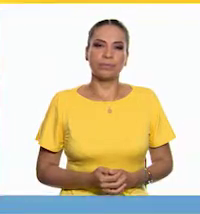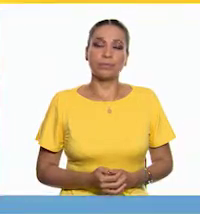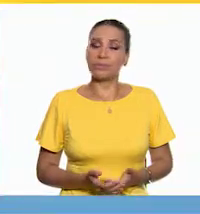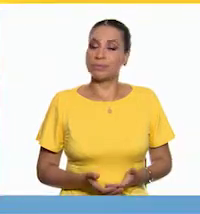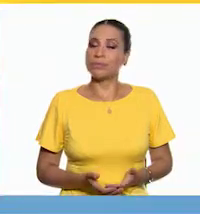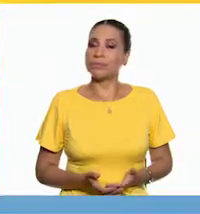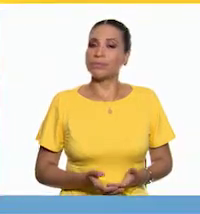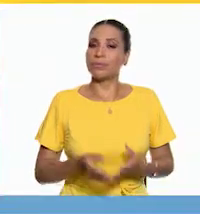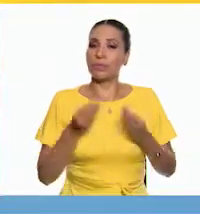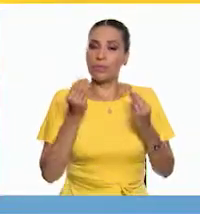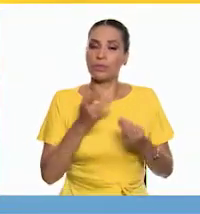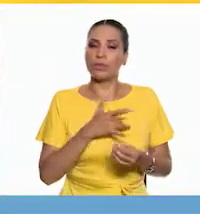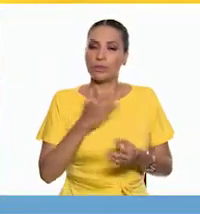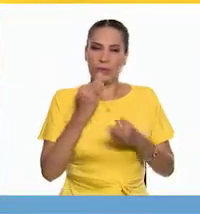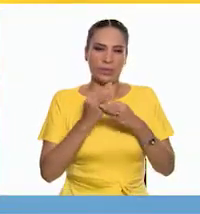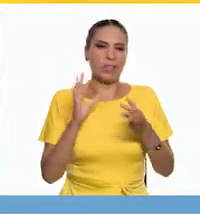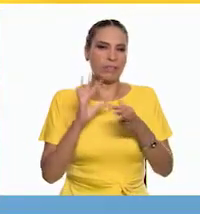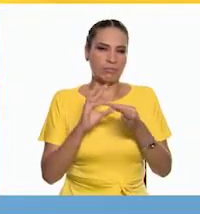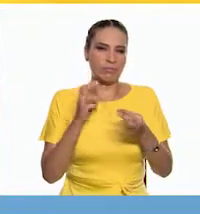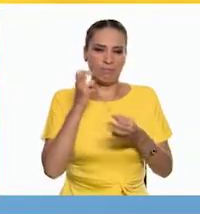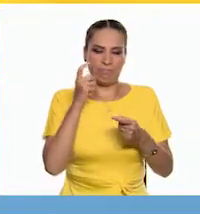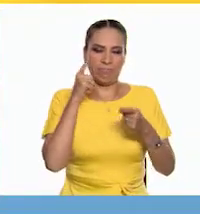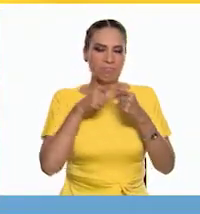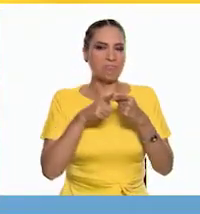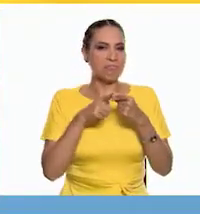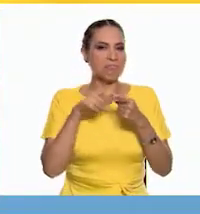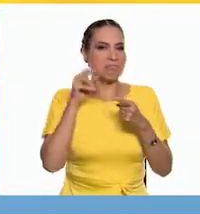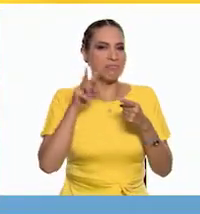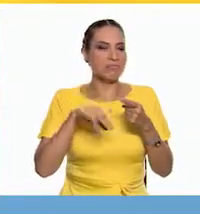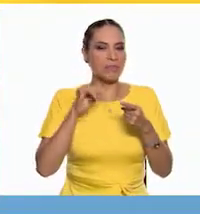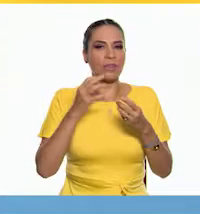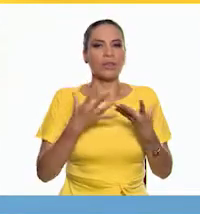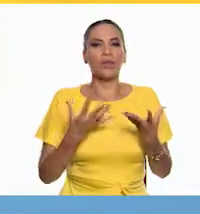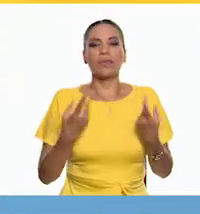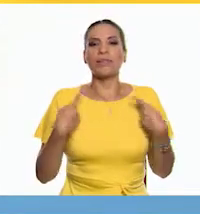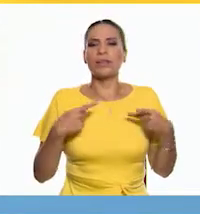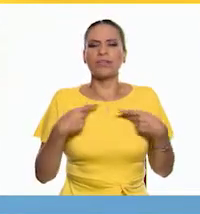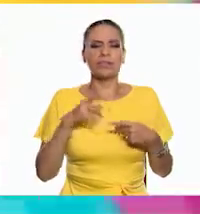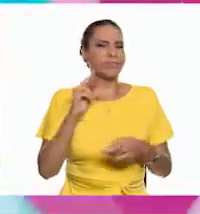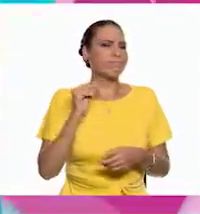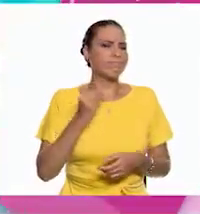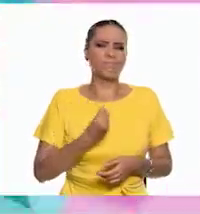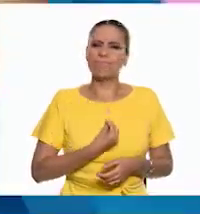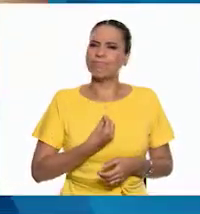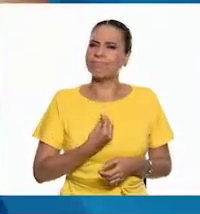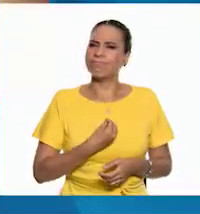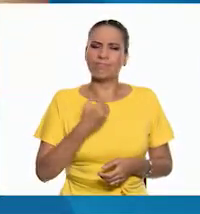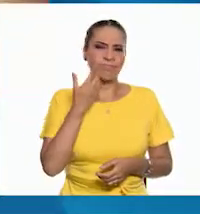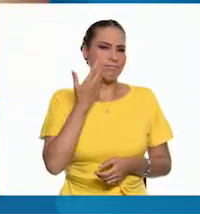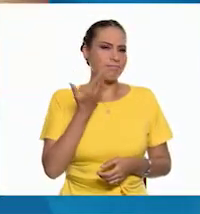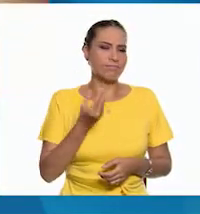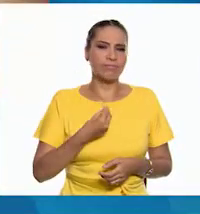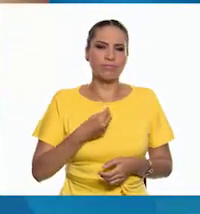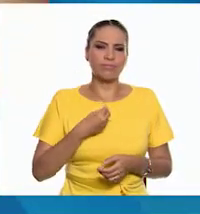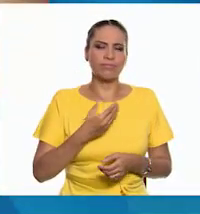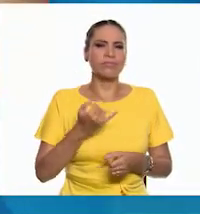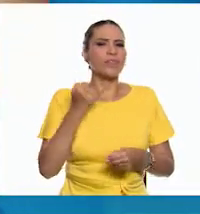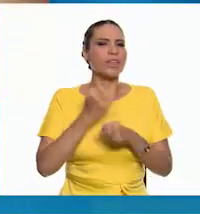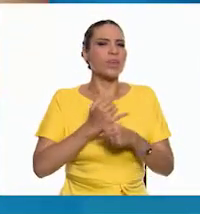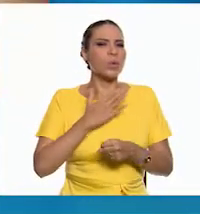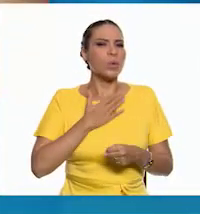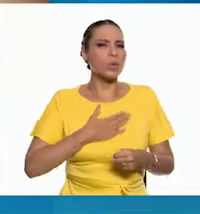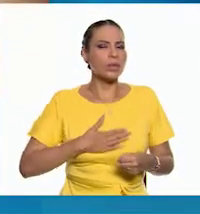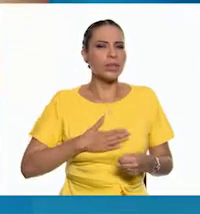Pues sí tiene mucho sentido lo que acabamos de escuchar. Es decir, ya las personas no estaban dispuestas a soportar injusticias y